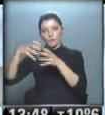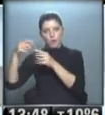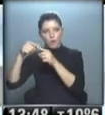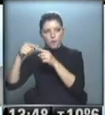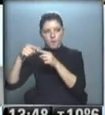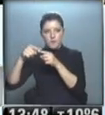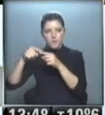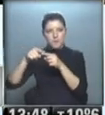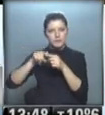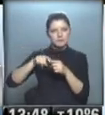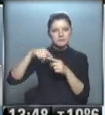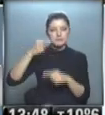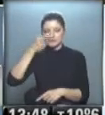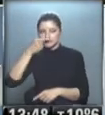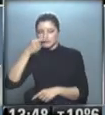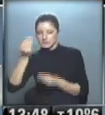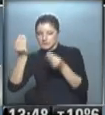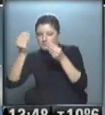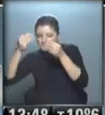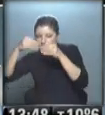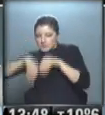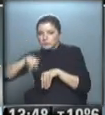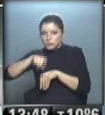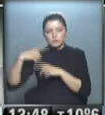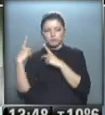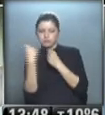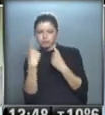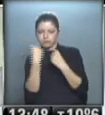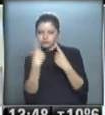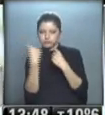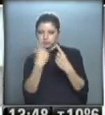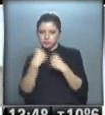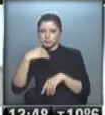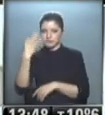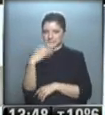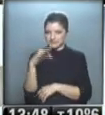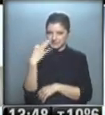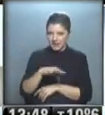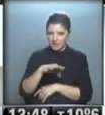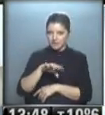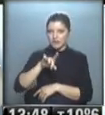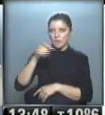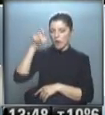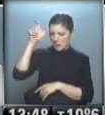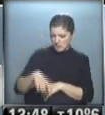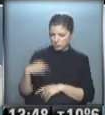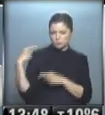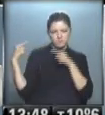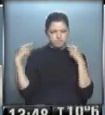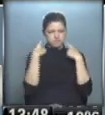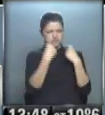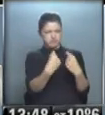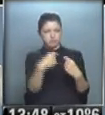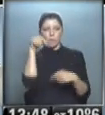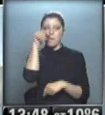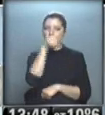hormigueros de intereses monopólicos y las hormigas salen por la tierra Porque